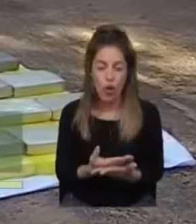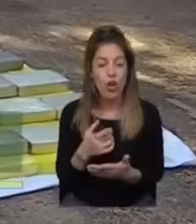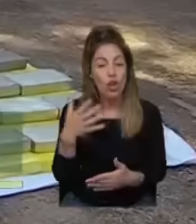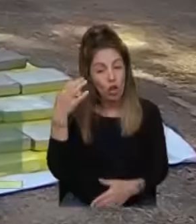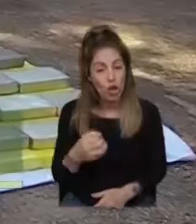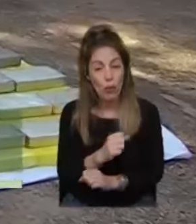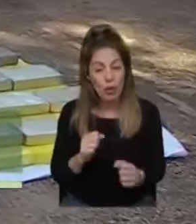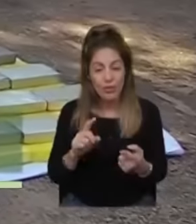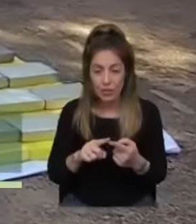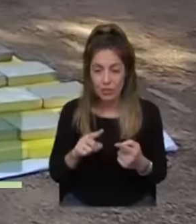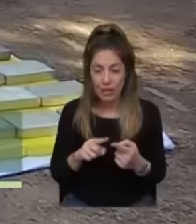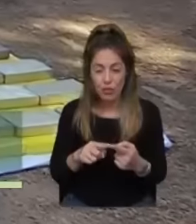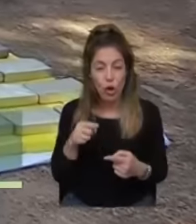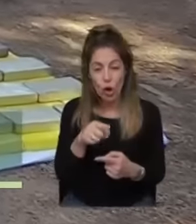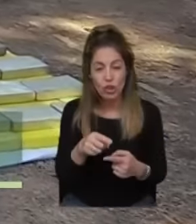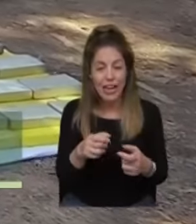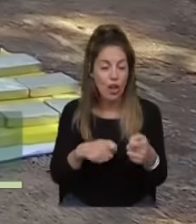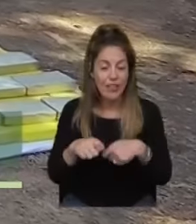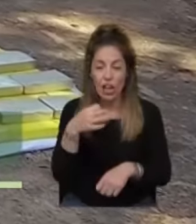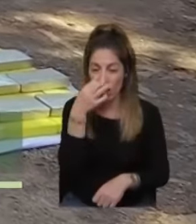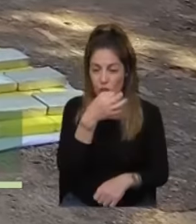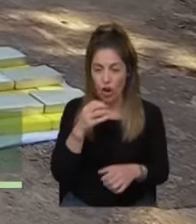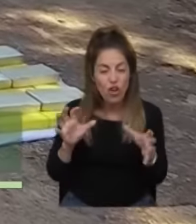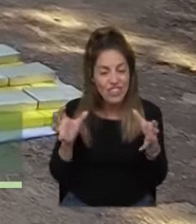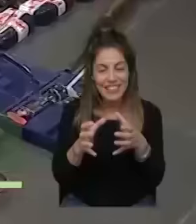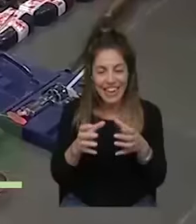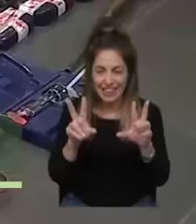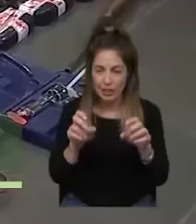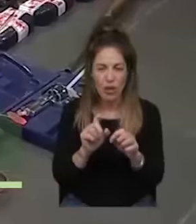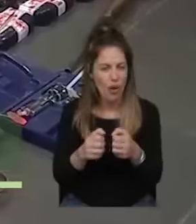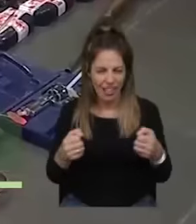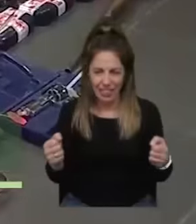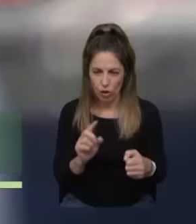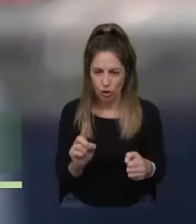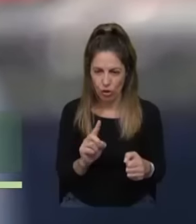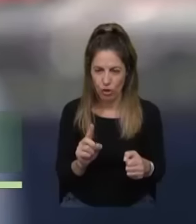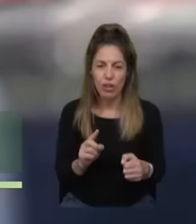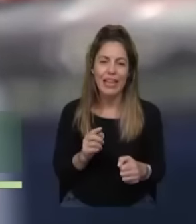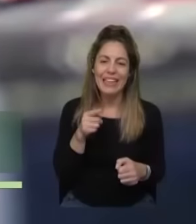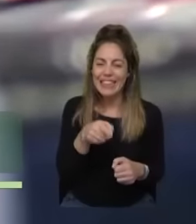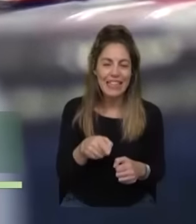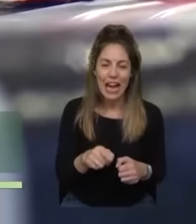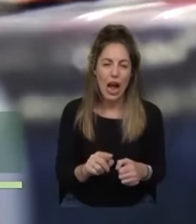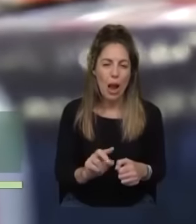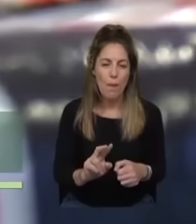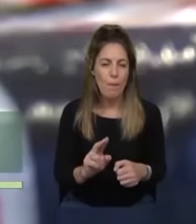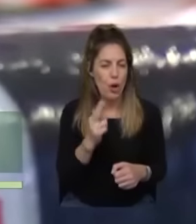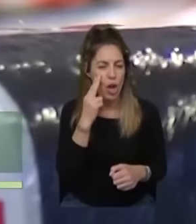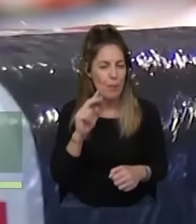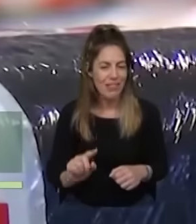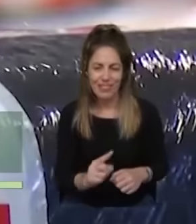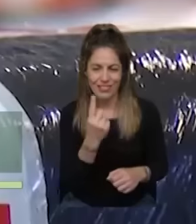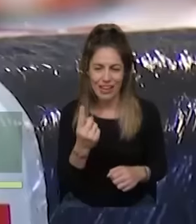podemos hacer un pacto antinarco, concentrar el tema, no agrandarlo tanto, ir al problema central, que es el